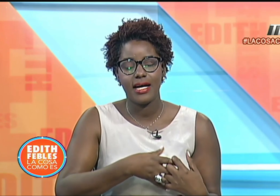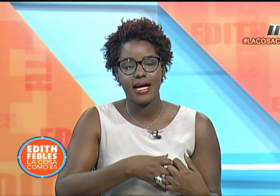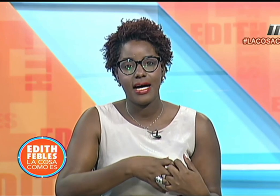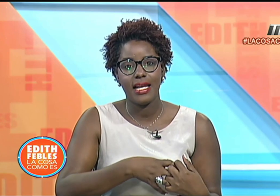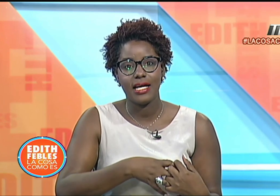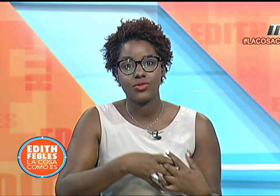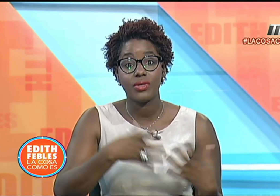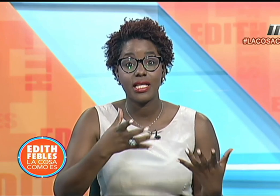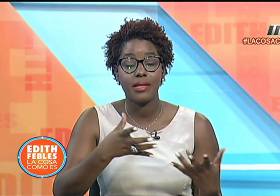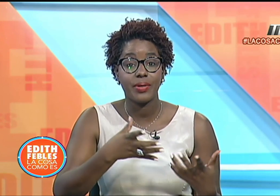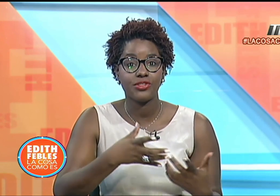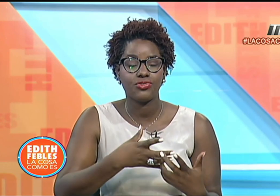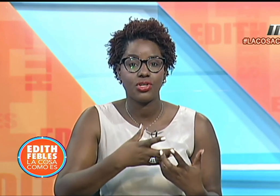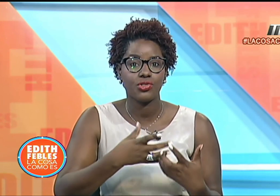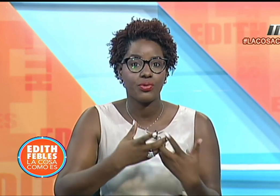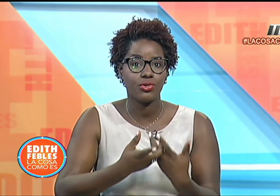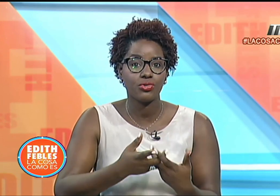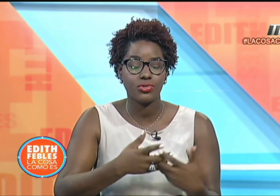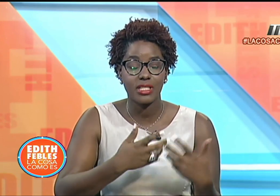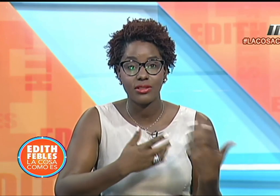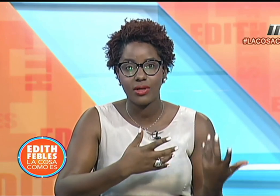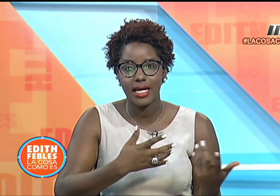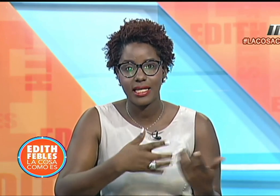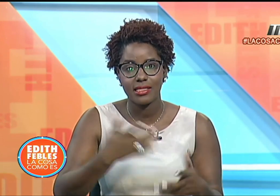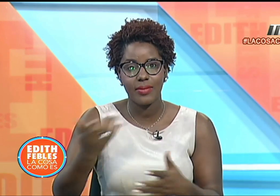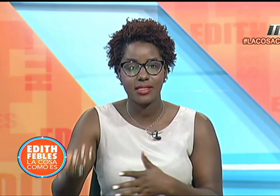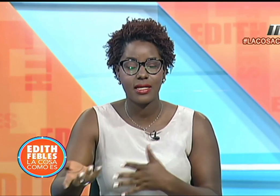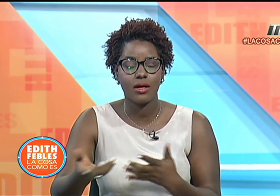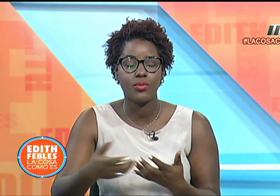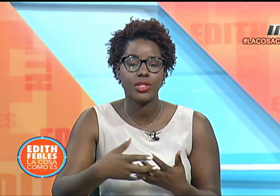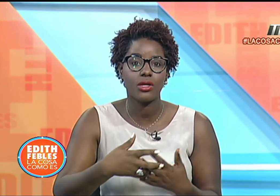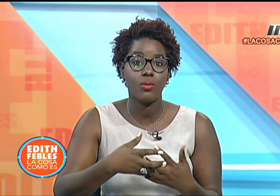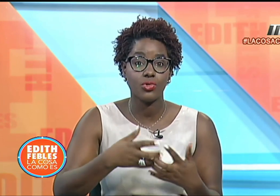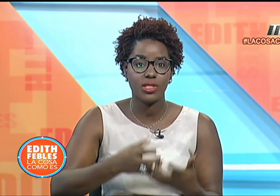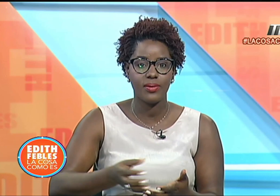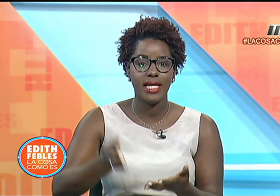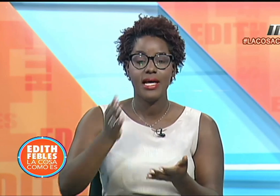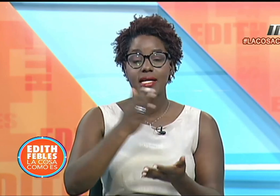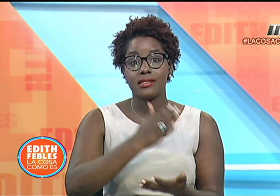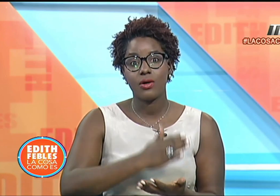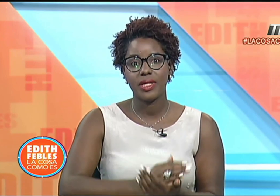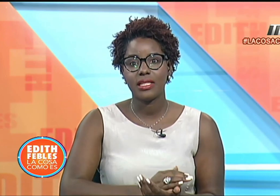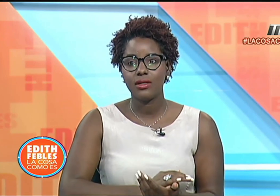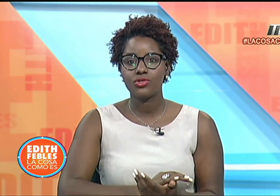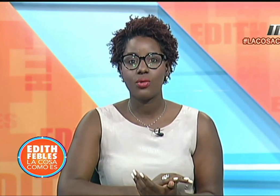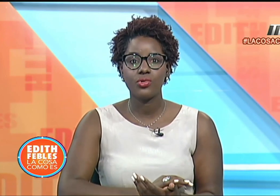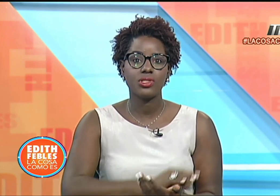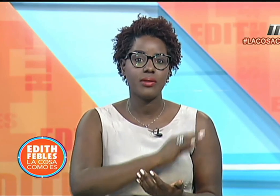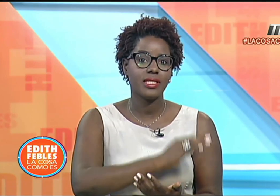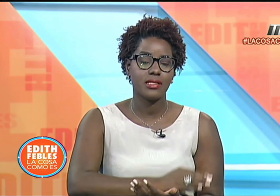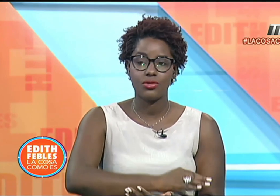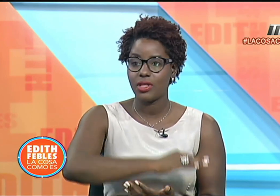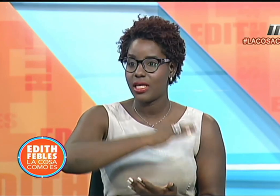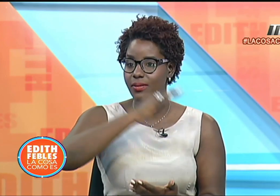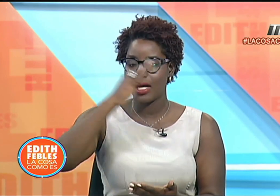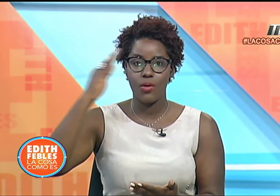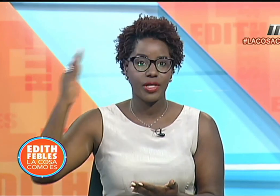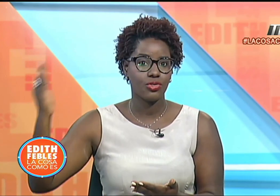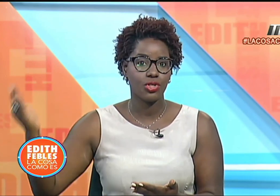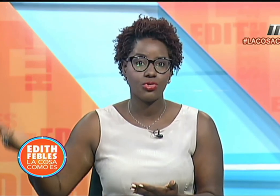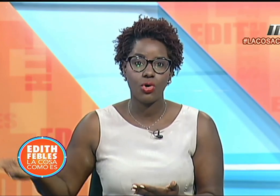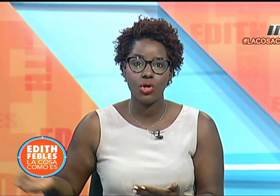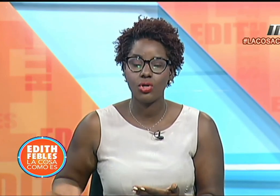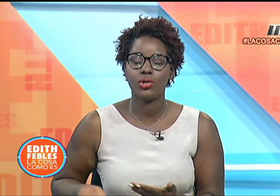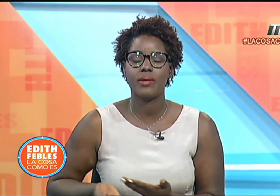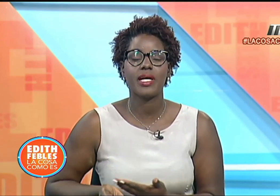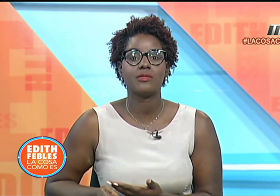frente a la subida de precios de los productos, tanto de la canasta básica como del combustible, que si aumentan los combustibles, esto deriva en aumento